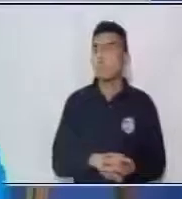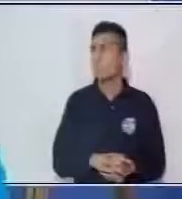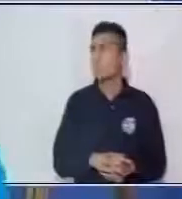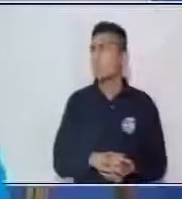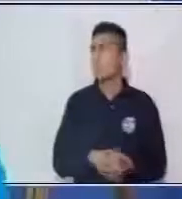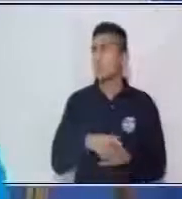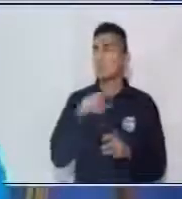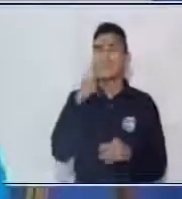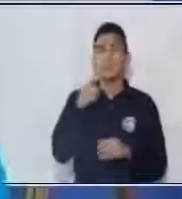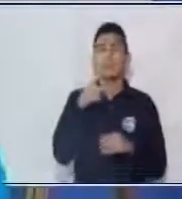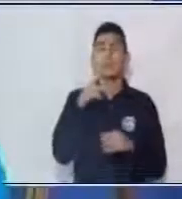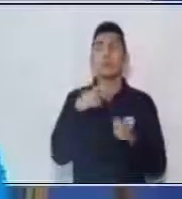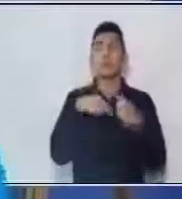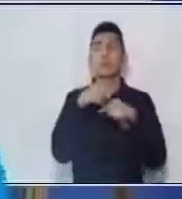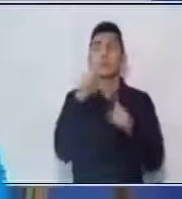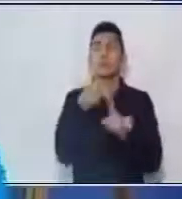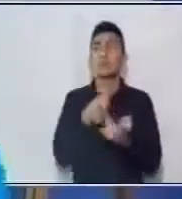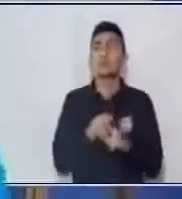caminar.